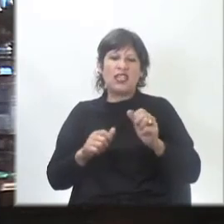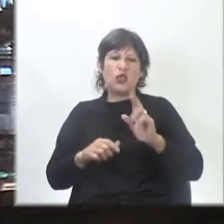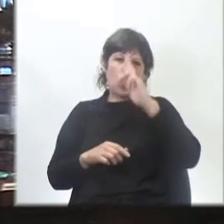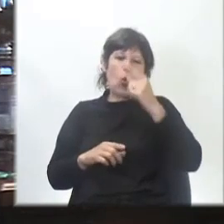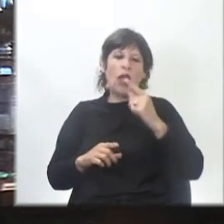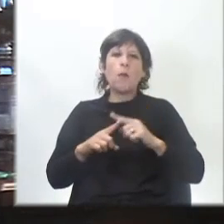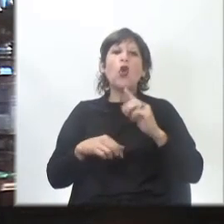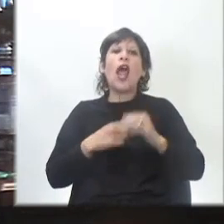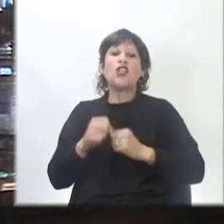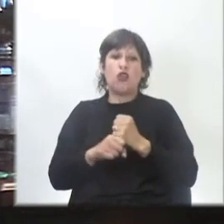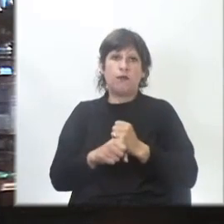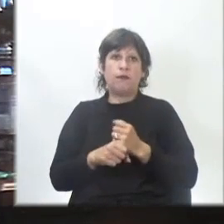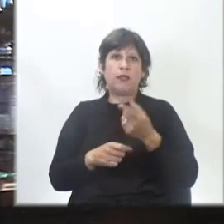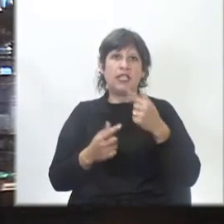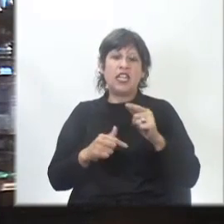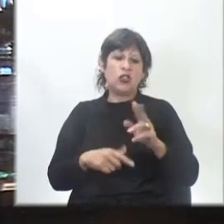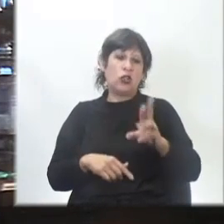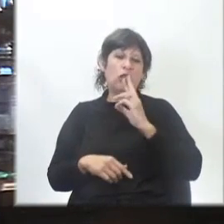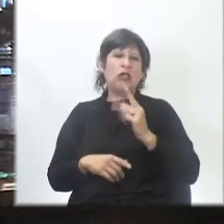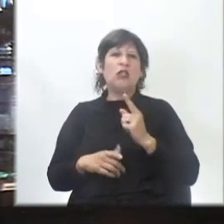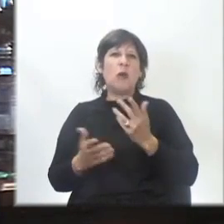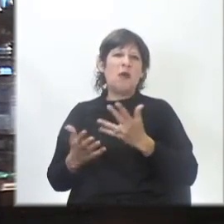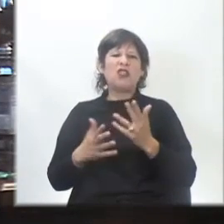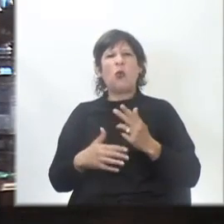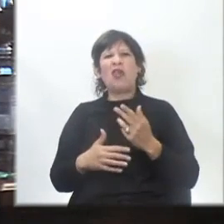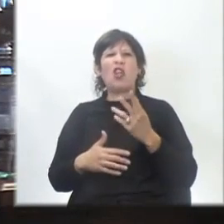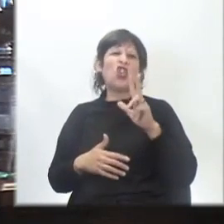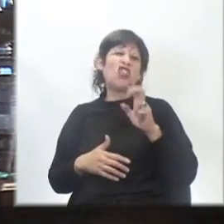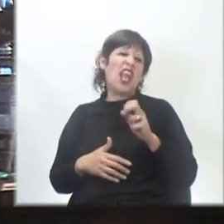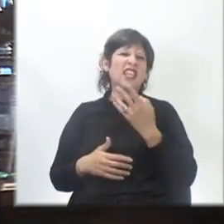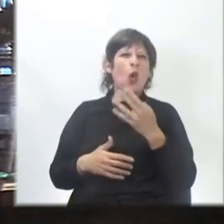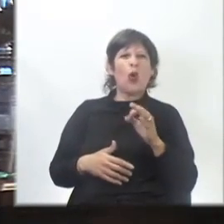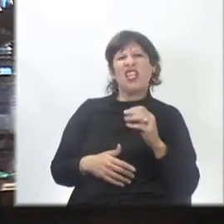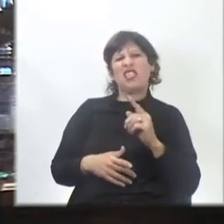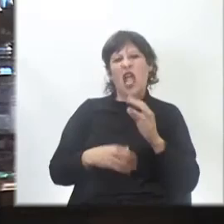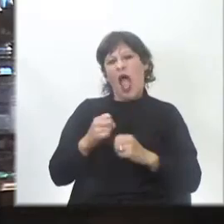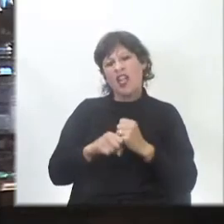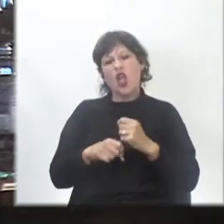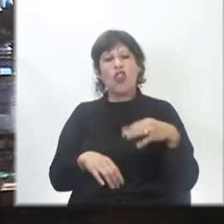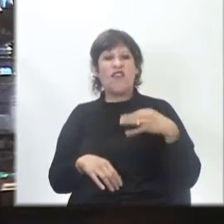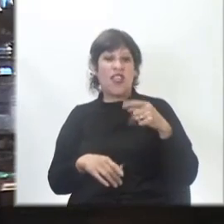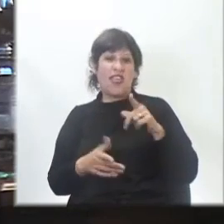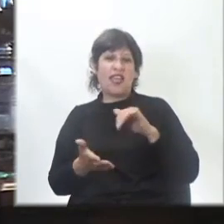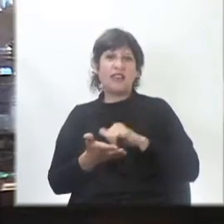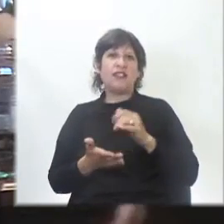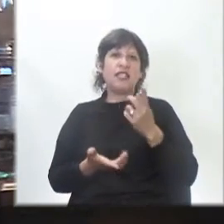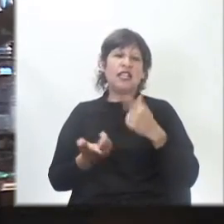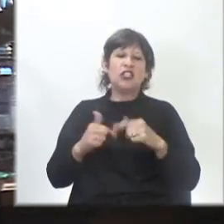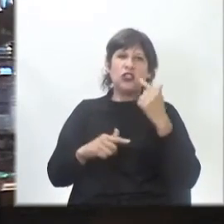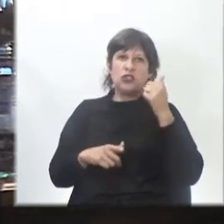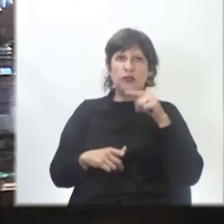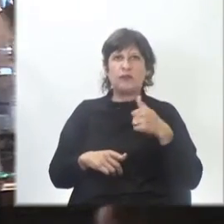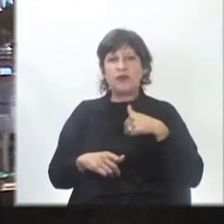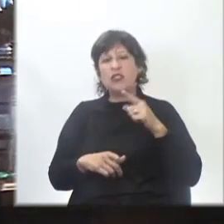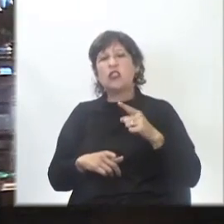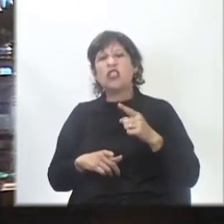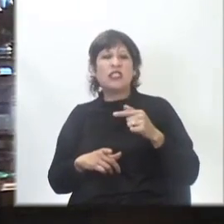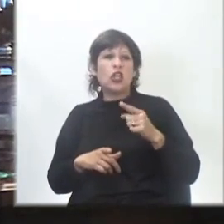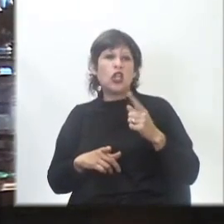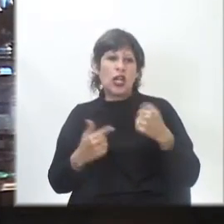da que tenemos 30, 40 años de vida. Ahora, si nosotros en vez de 450, 500 horas de